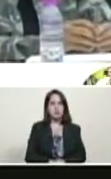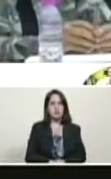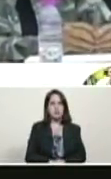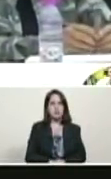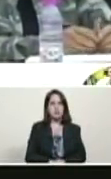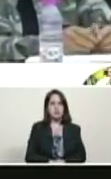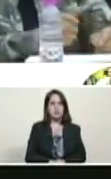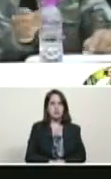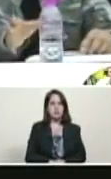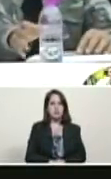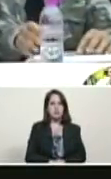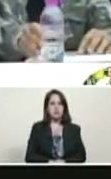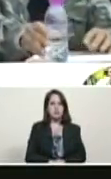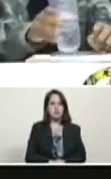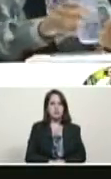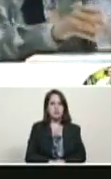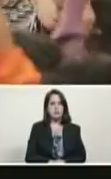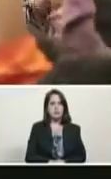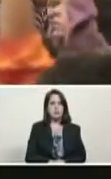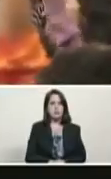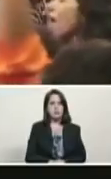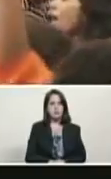vivas sociales